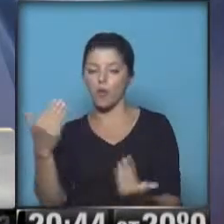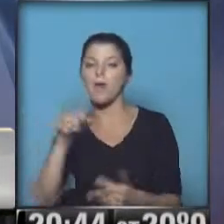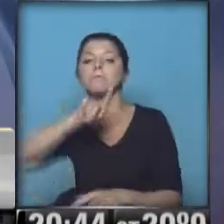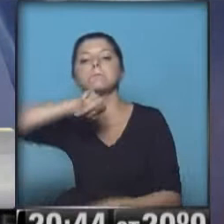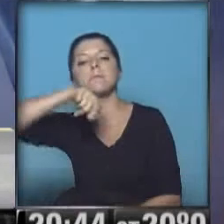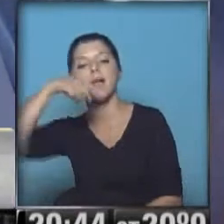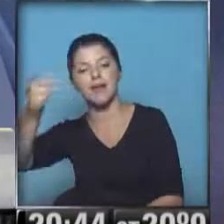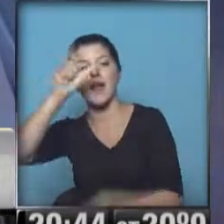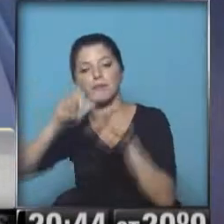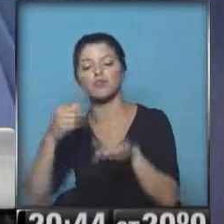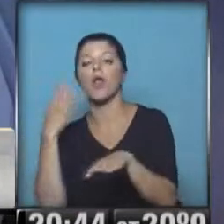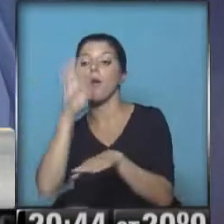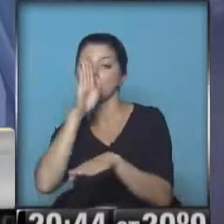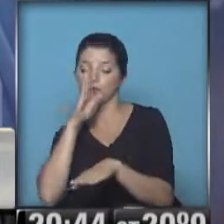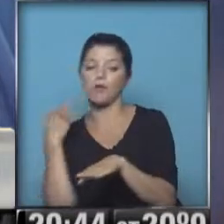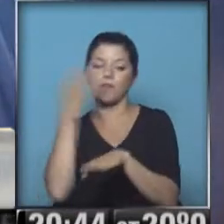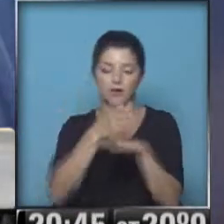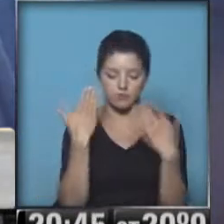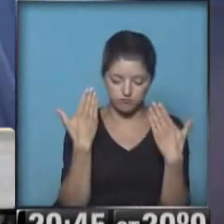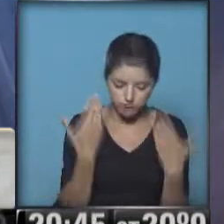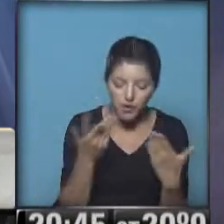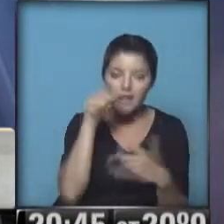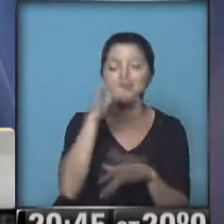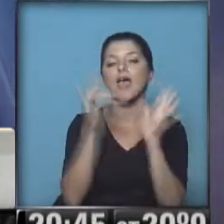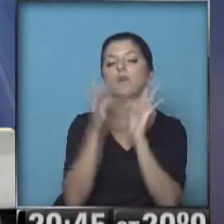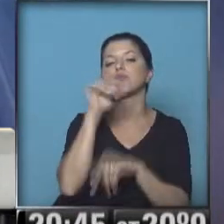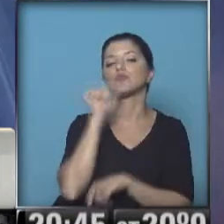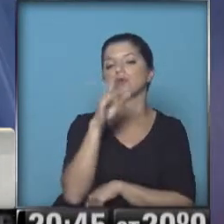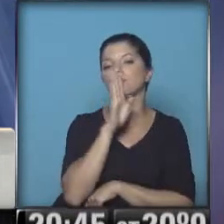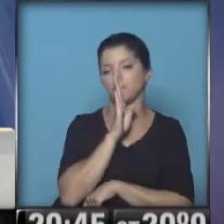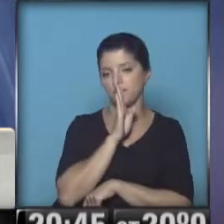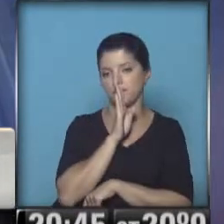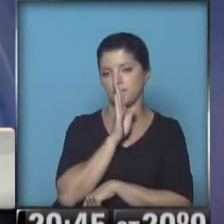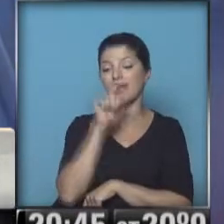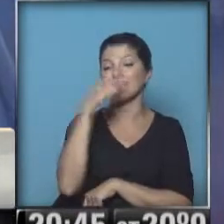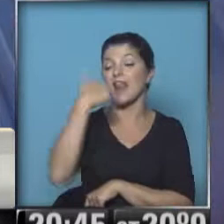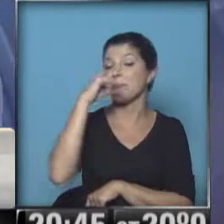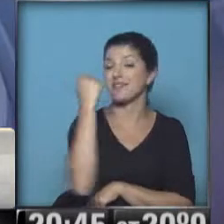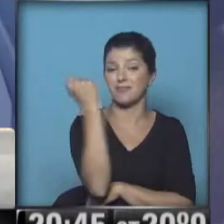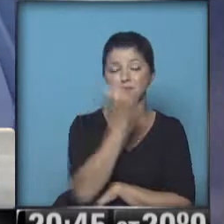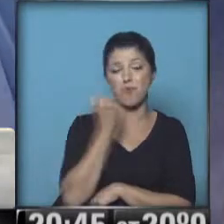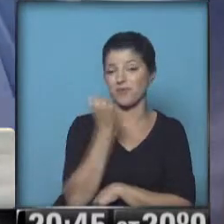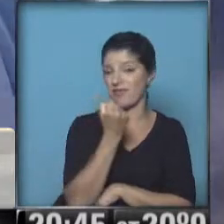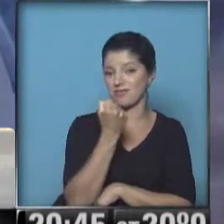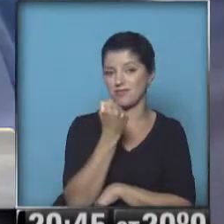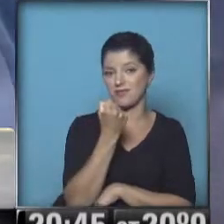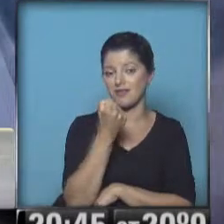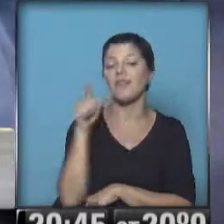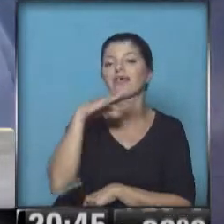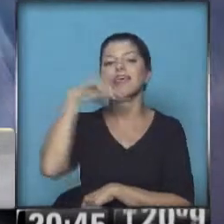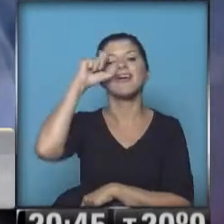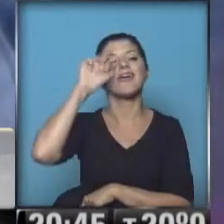mañana los musulmanes puedan ir a rezar a la mezquita Al-Aqsa, que es justamente la mezquita más importante que tienen en